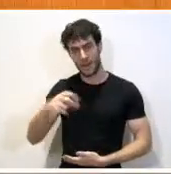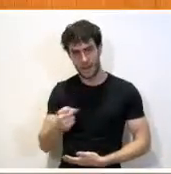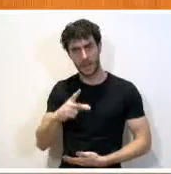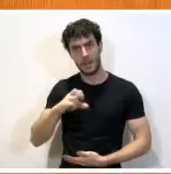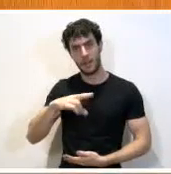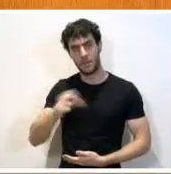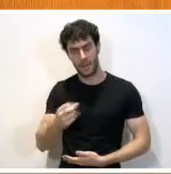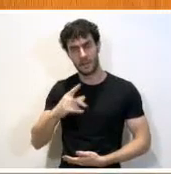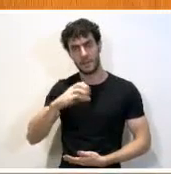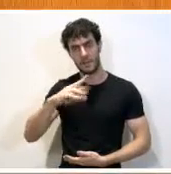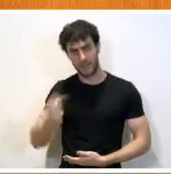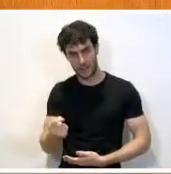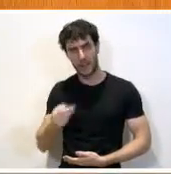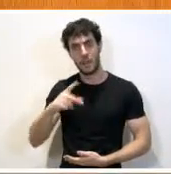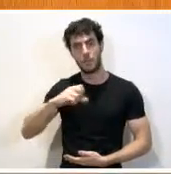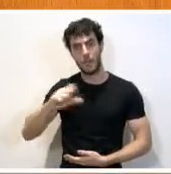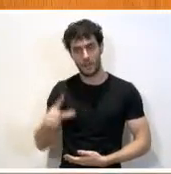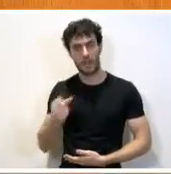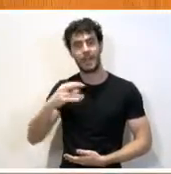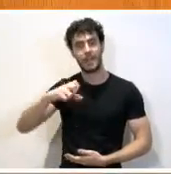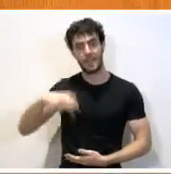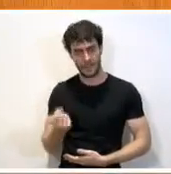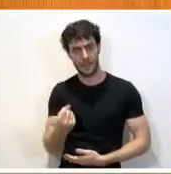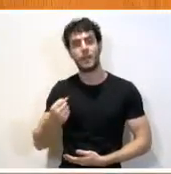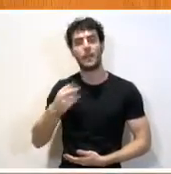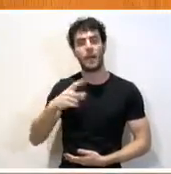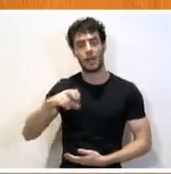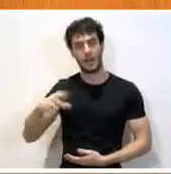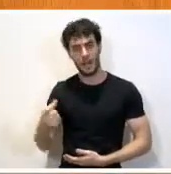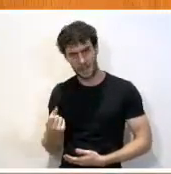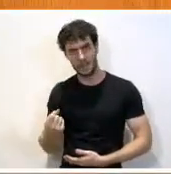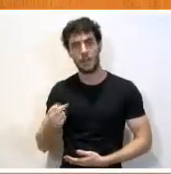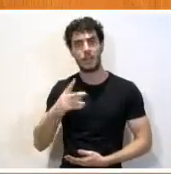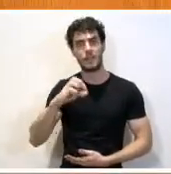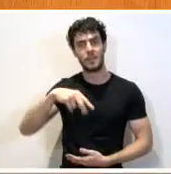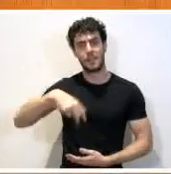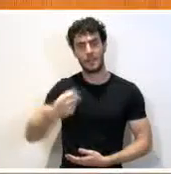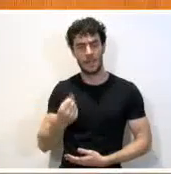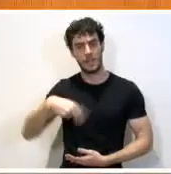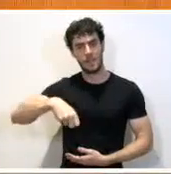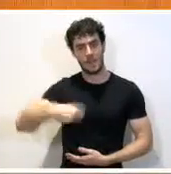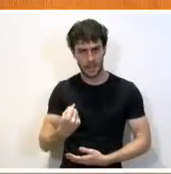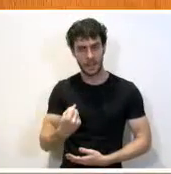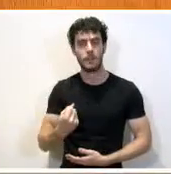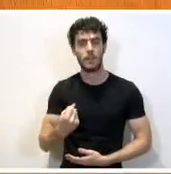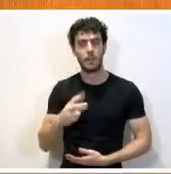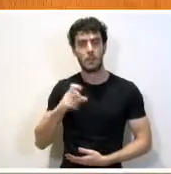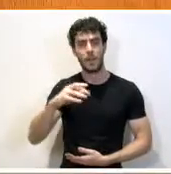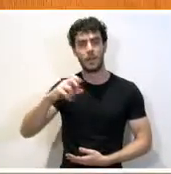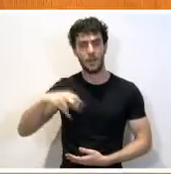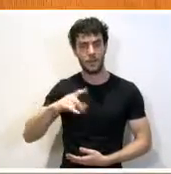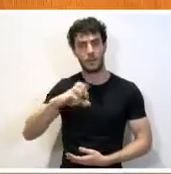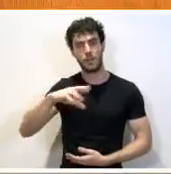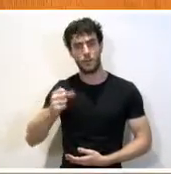con Sandra, con Laleitz, con Emmanuel, con Aitana, con Nadia, con Ángela, con Cristina, con Ana, con Valentín, con Yura,